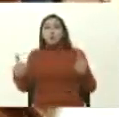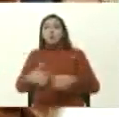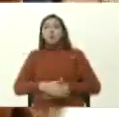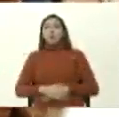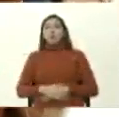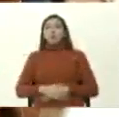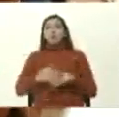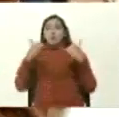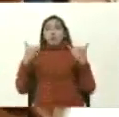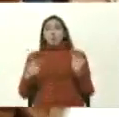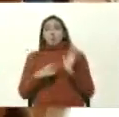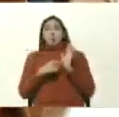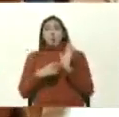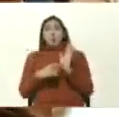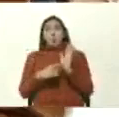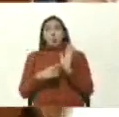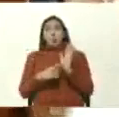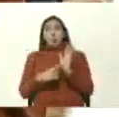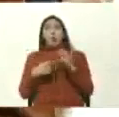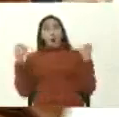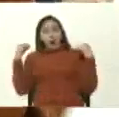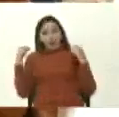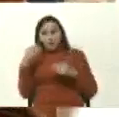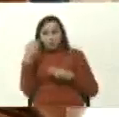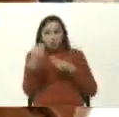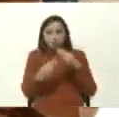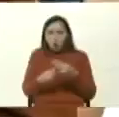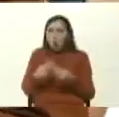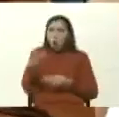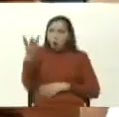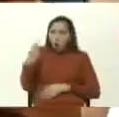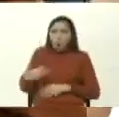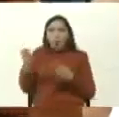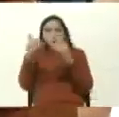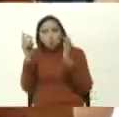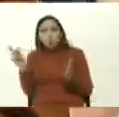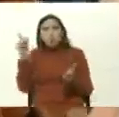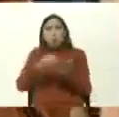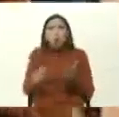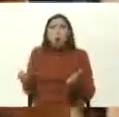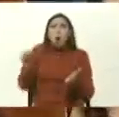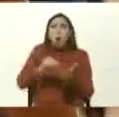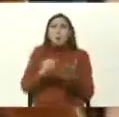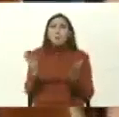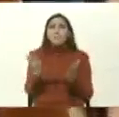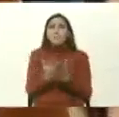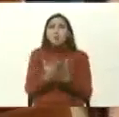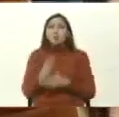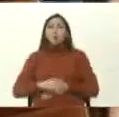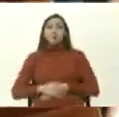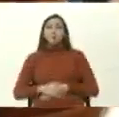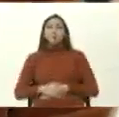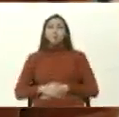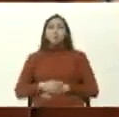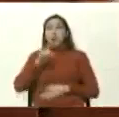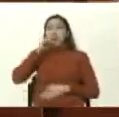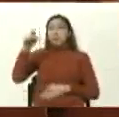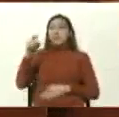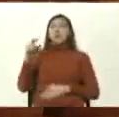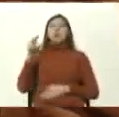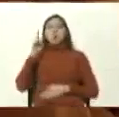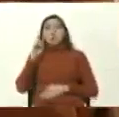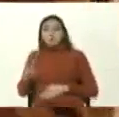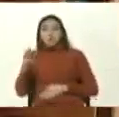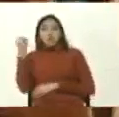damos presente porque era necesario para cuantificarnos, saber cuántos estudiantes están regresando a nuestra aula. Ayer escuché la locución del presidente